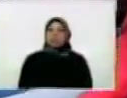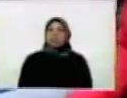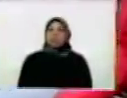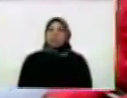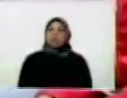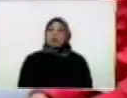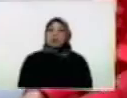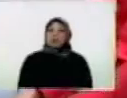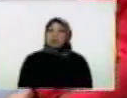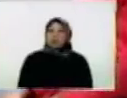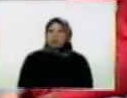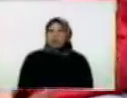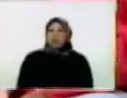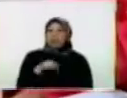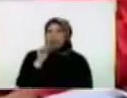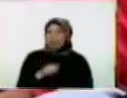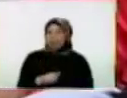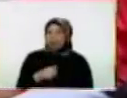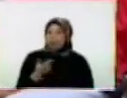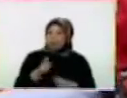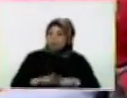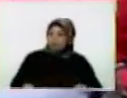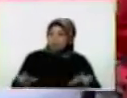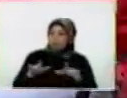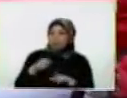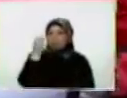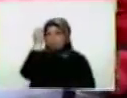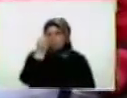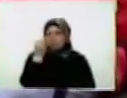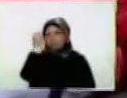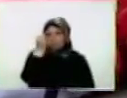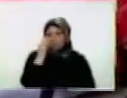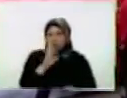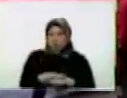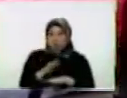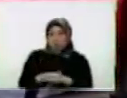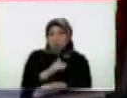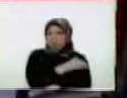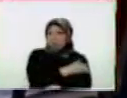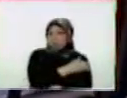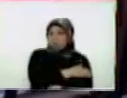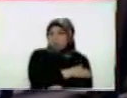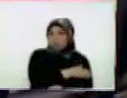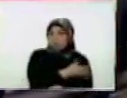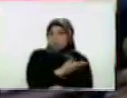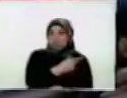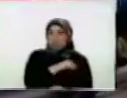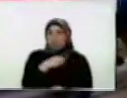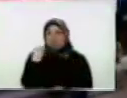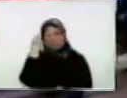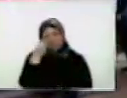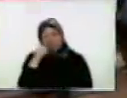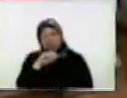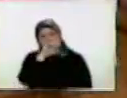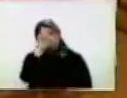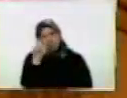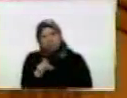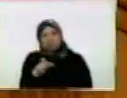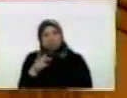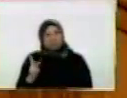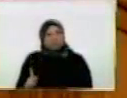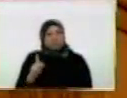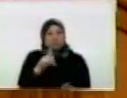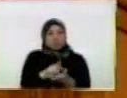En este espacio de medición fue convocada la oposición y nosotros ahora tenemos una interrogante. Si la oposición